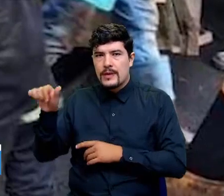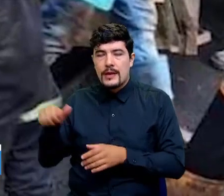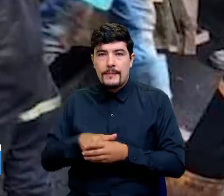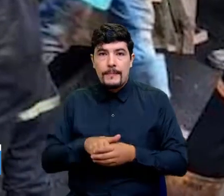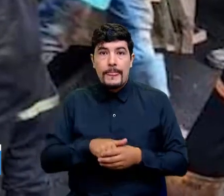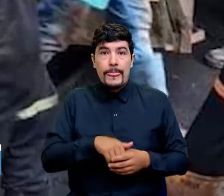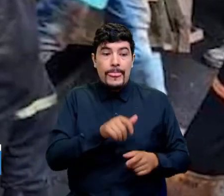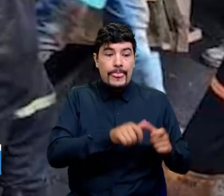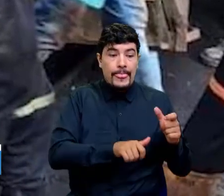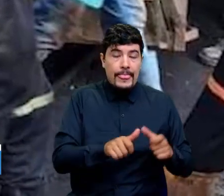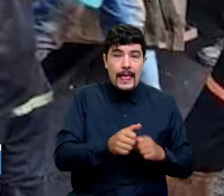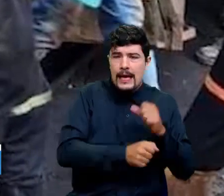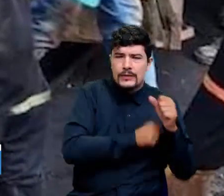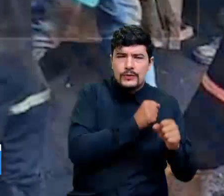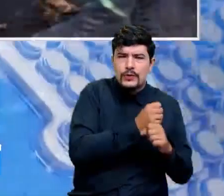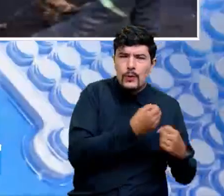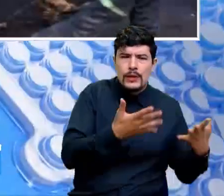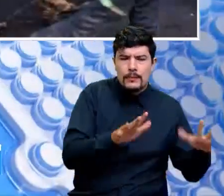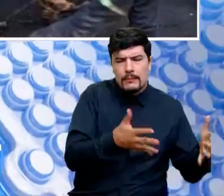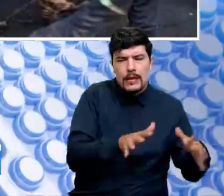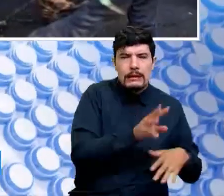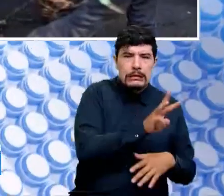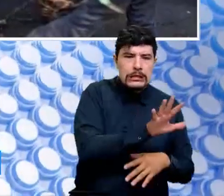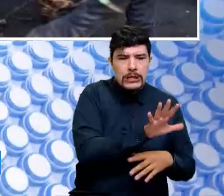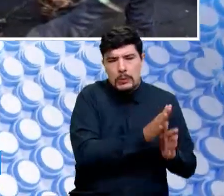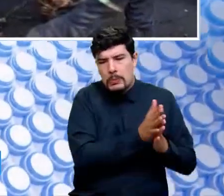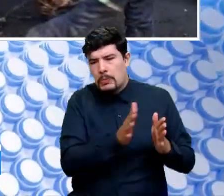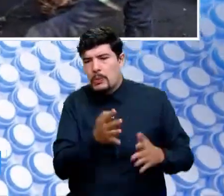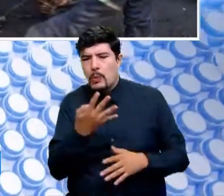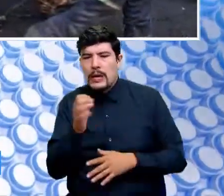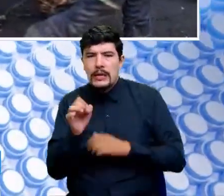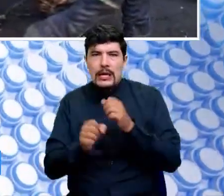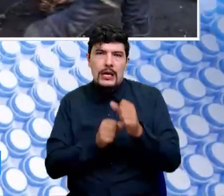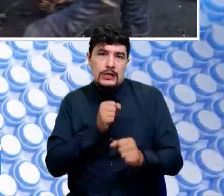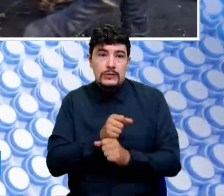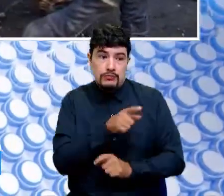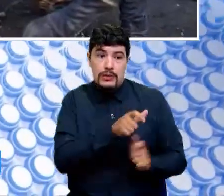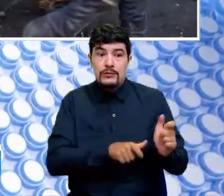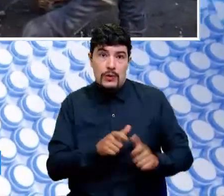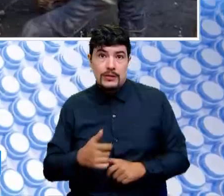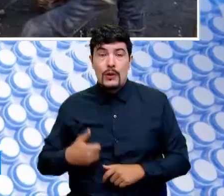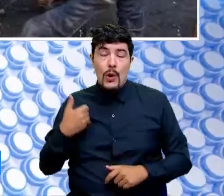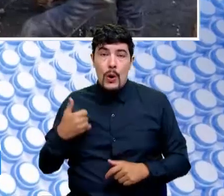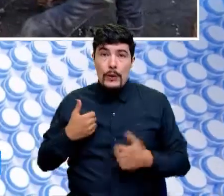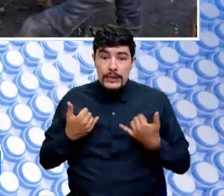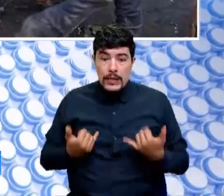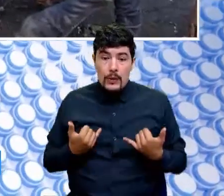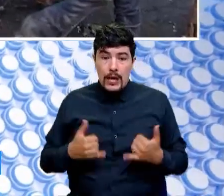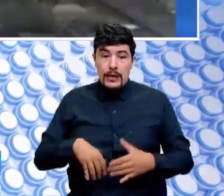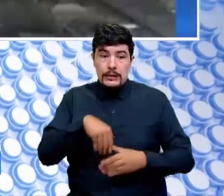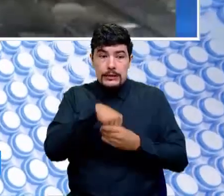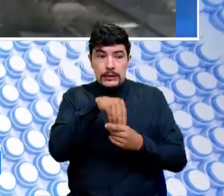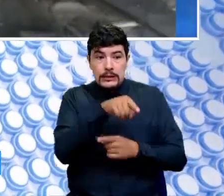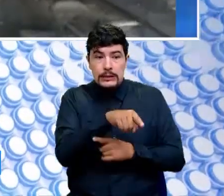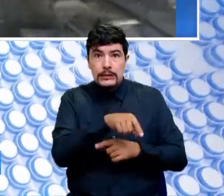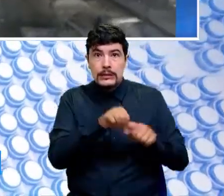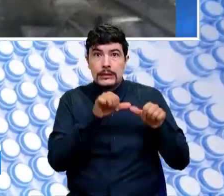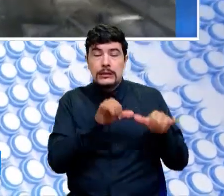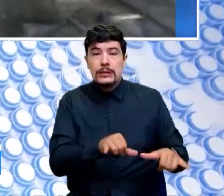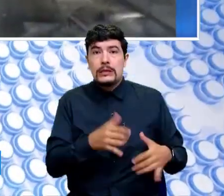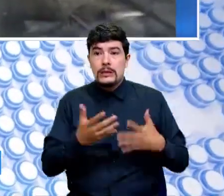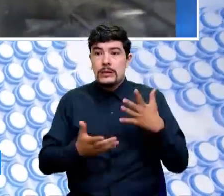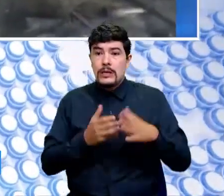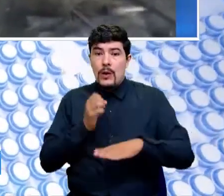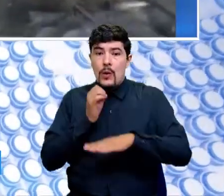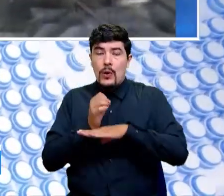entre los 35 y 40 años de edad. Personas muy jóvenes que en este momento se encuentran atrapadas y que los organismos